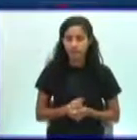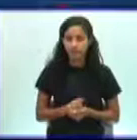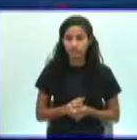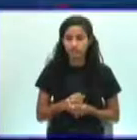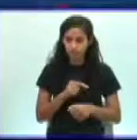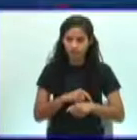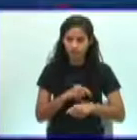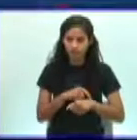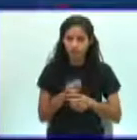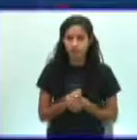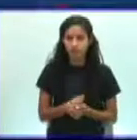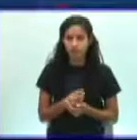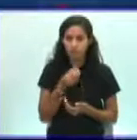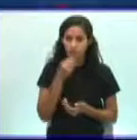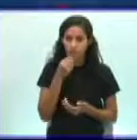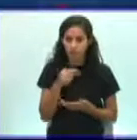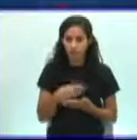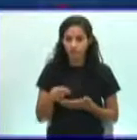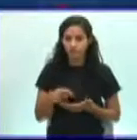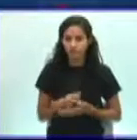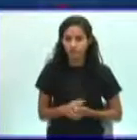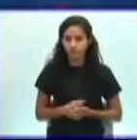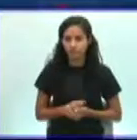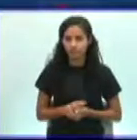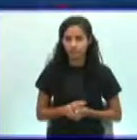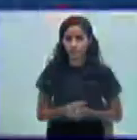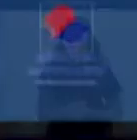doy un tiempo para que escriban.